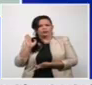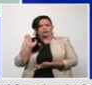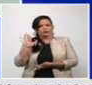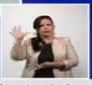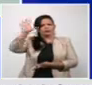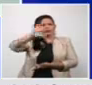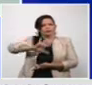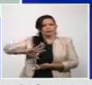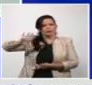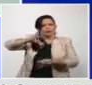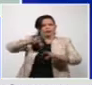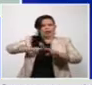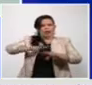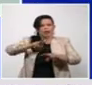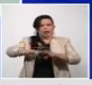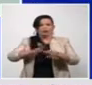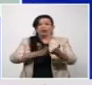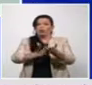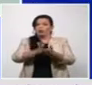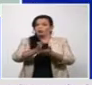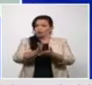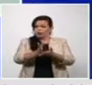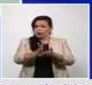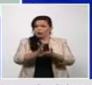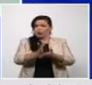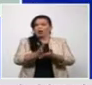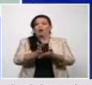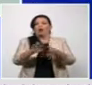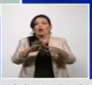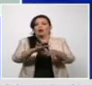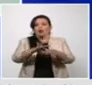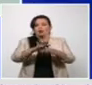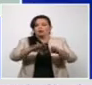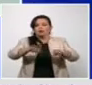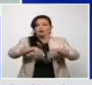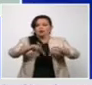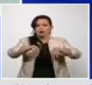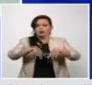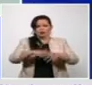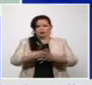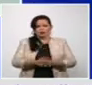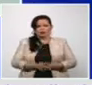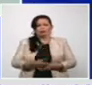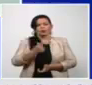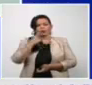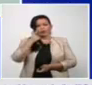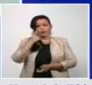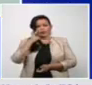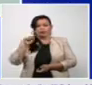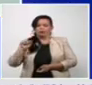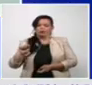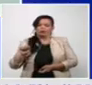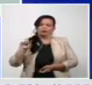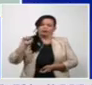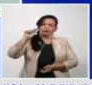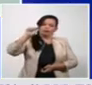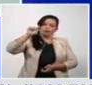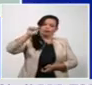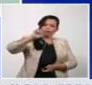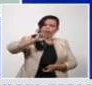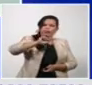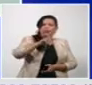elevada transmisión en todo el territorio, y en la curva, aunque se ve una pequeña estabilidad,